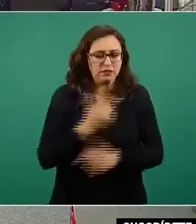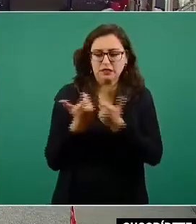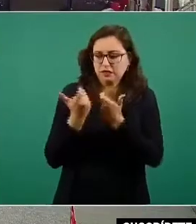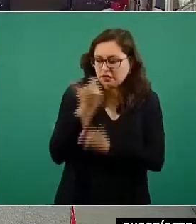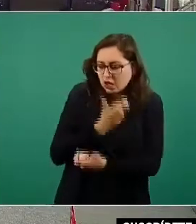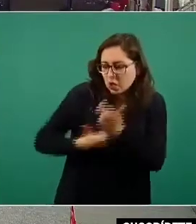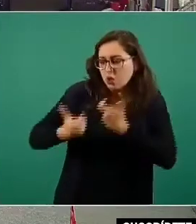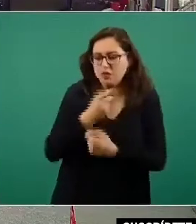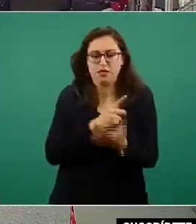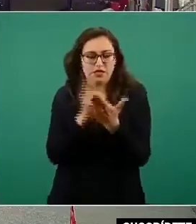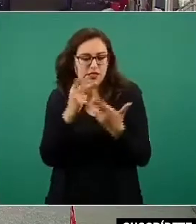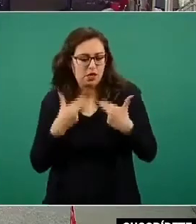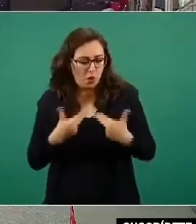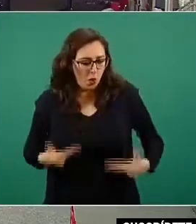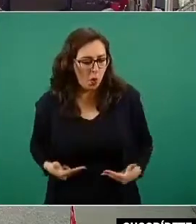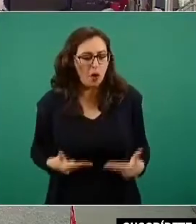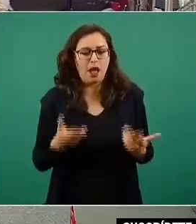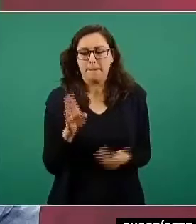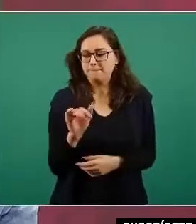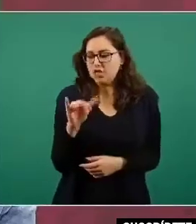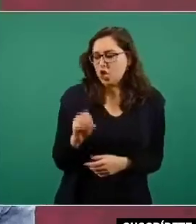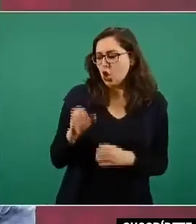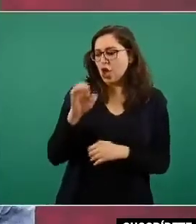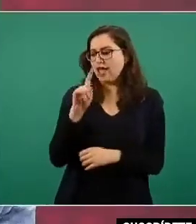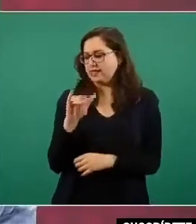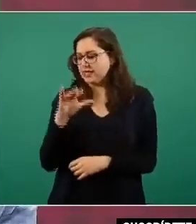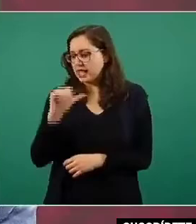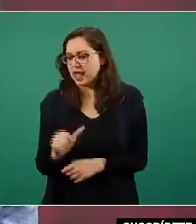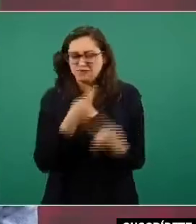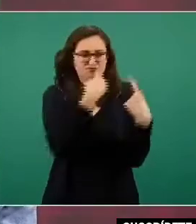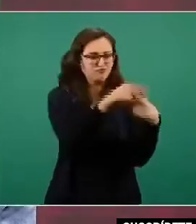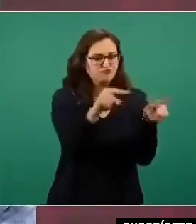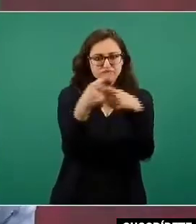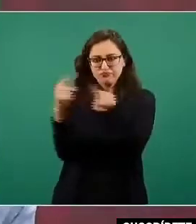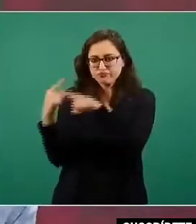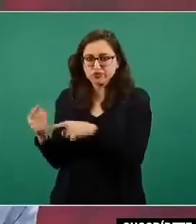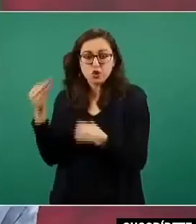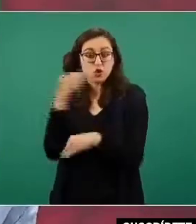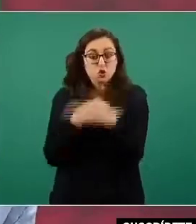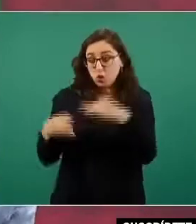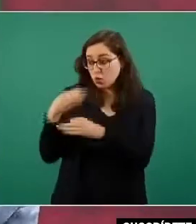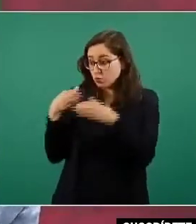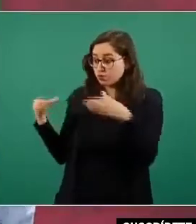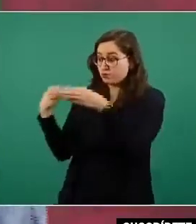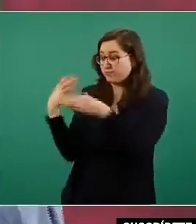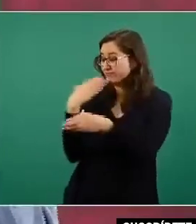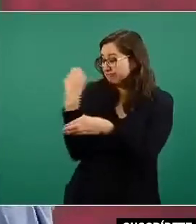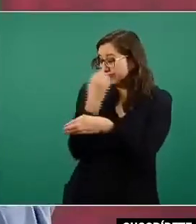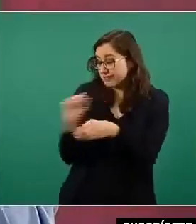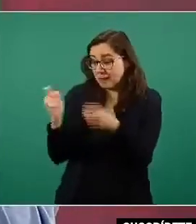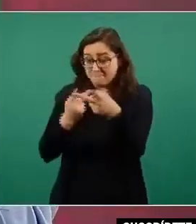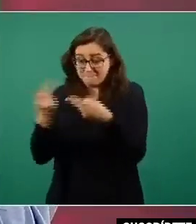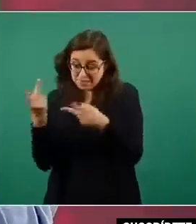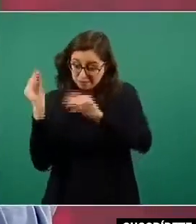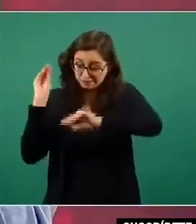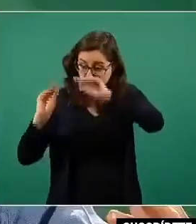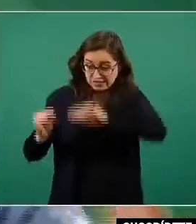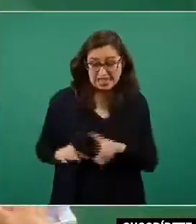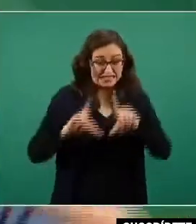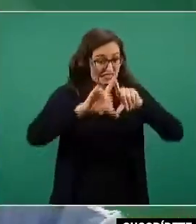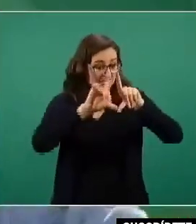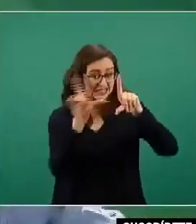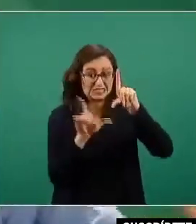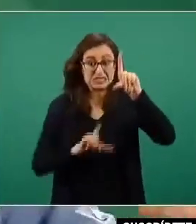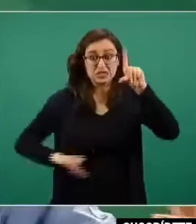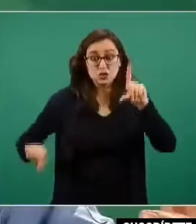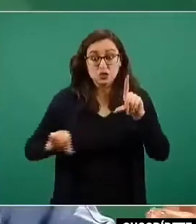los derechos humanos, la bioética, etc. Es un plan, y es un plan estratégico nacional.